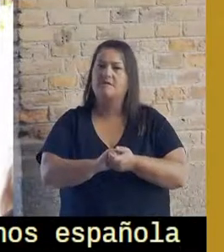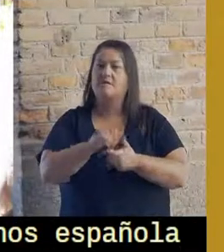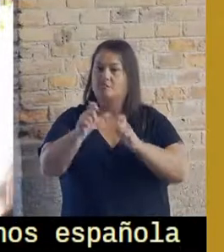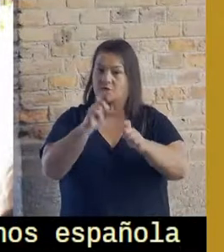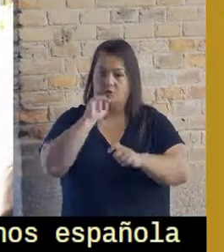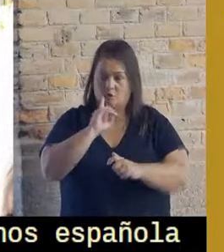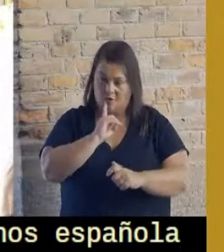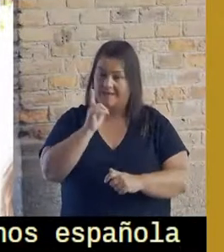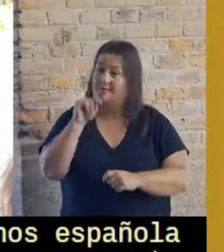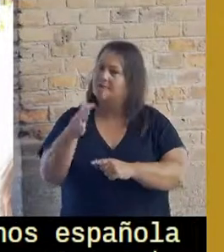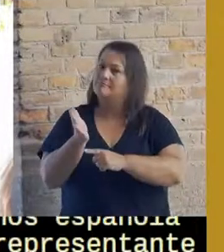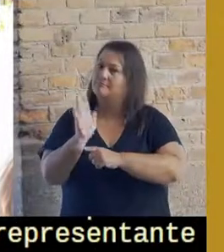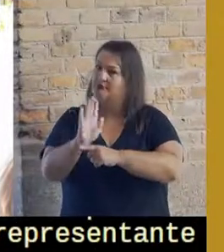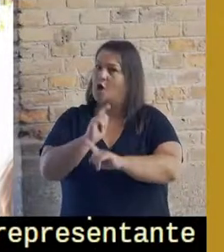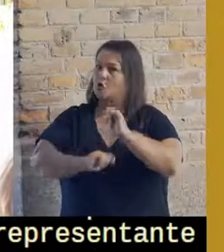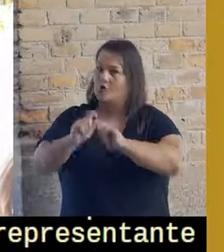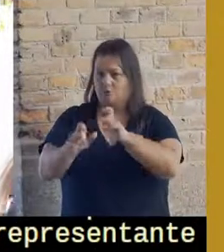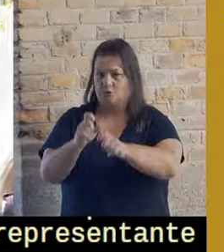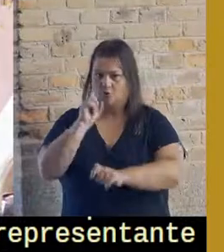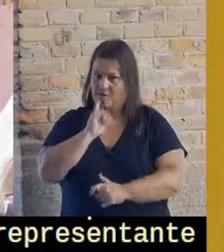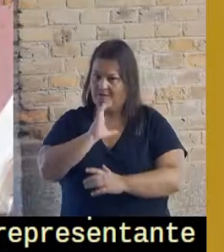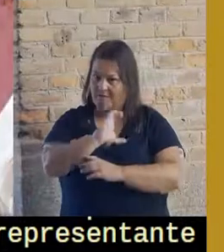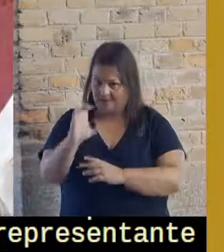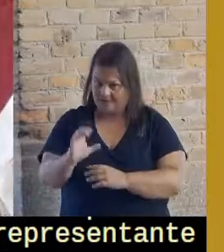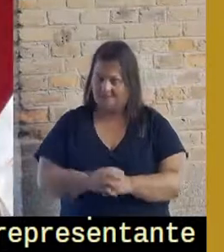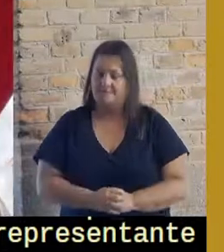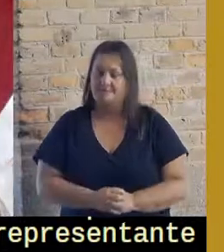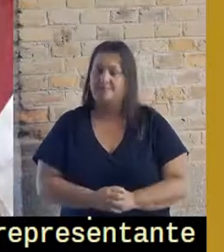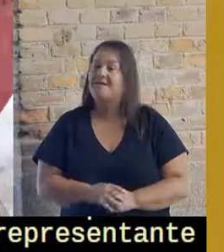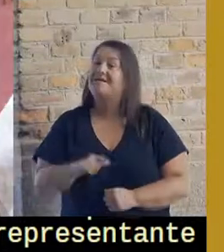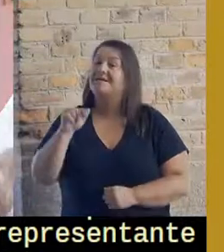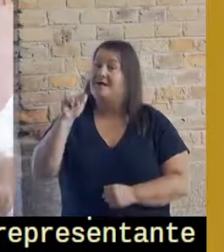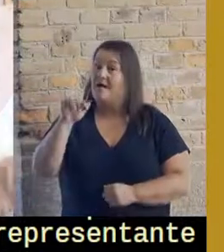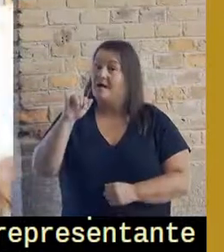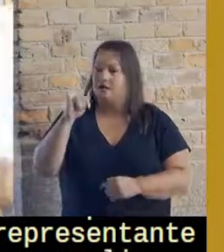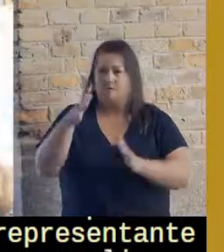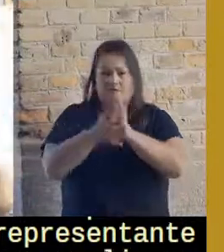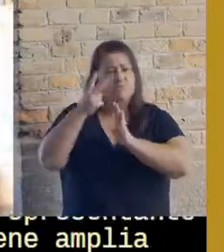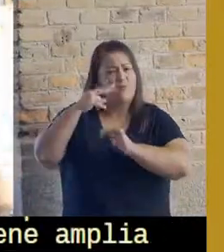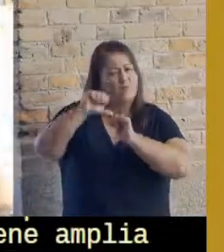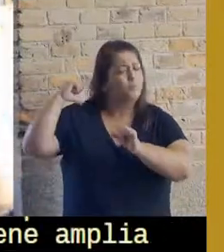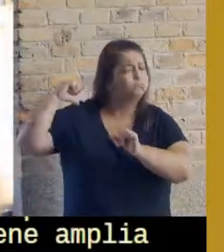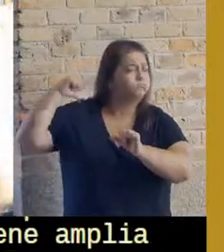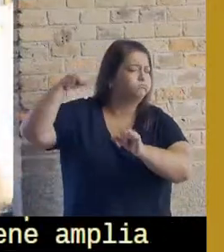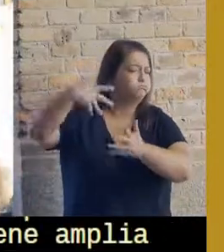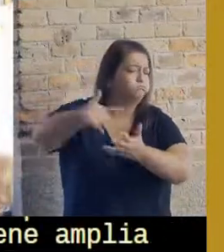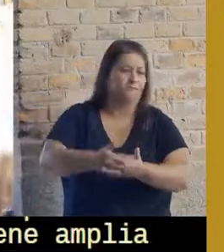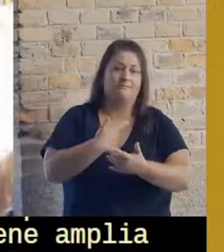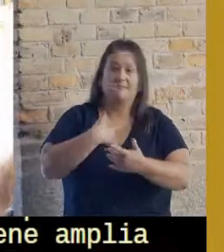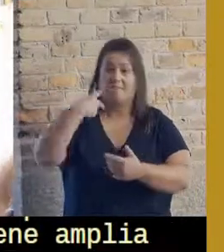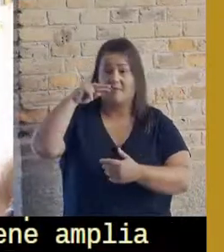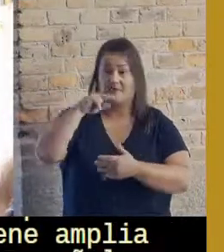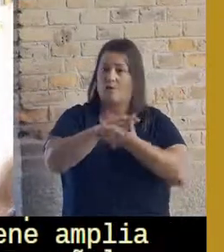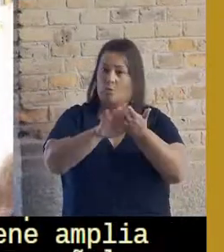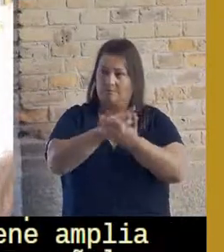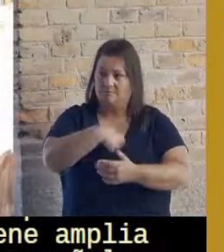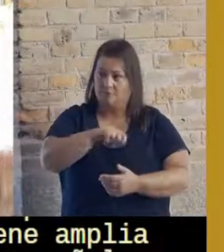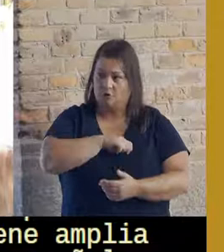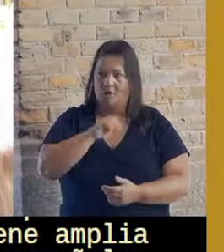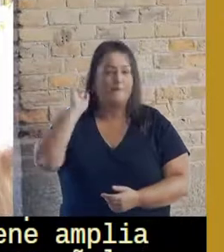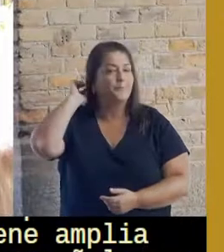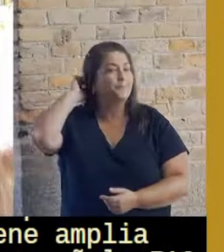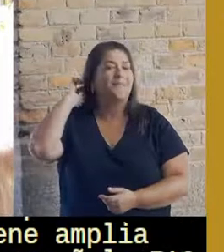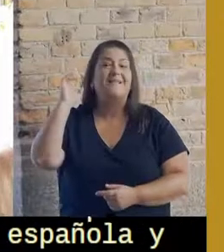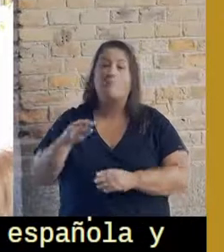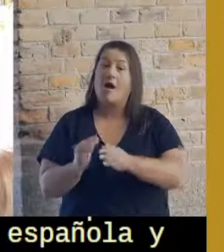personas sordas y representante de la asociación de personas sordas de cárceres tiene amplia experiencia como especialista en lengua de snos Española y